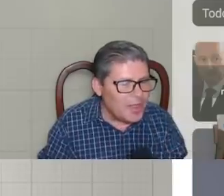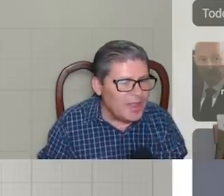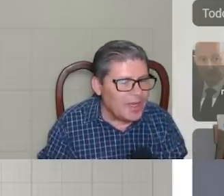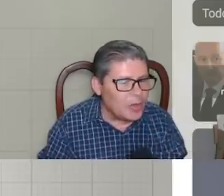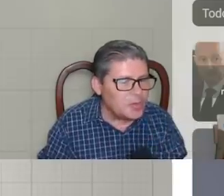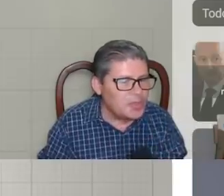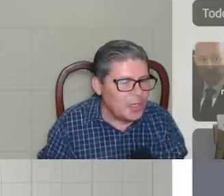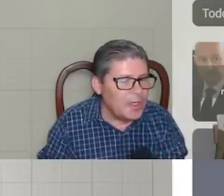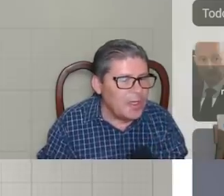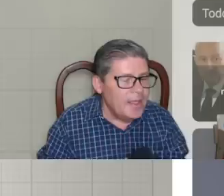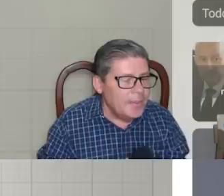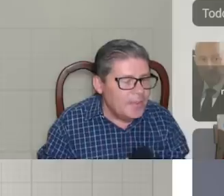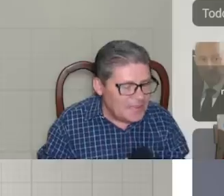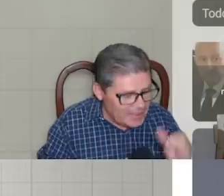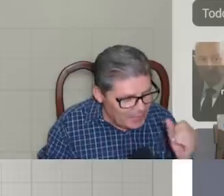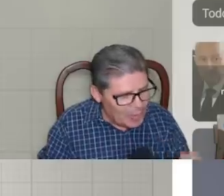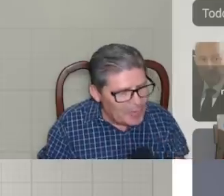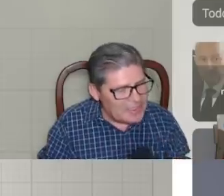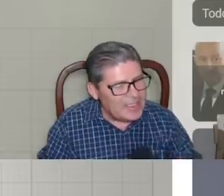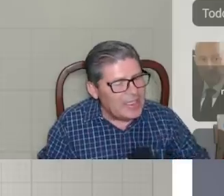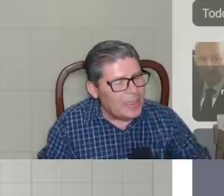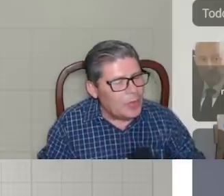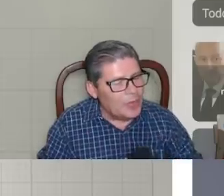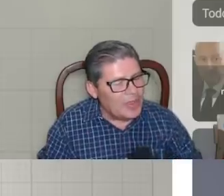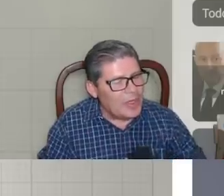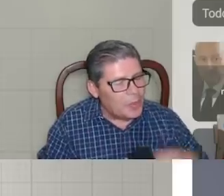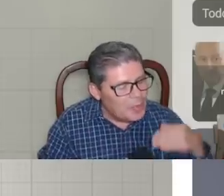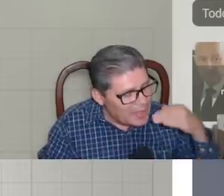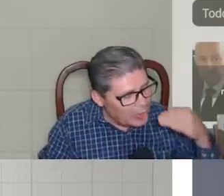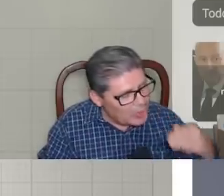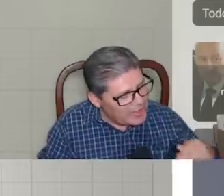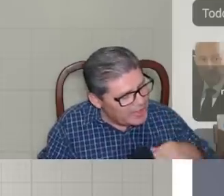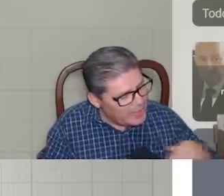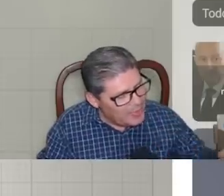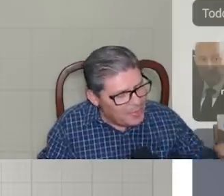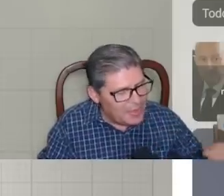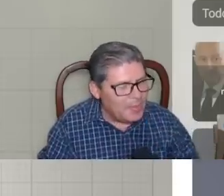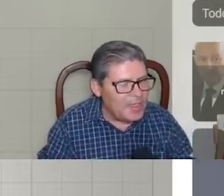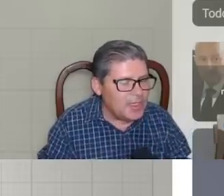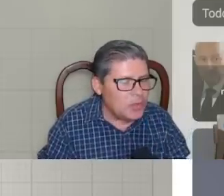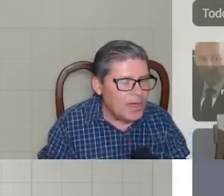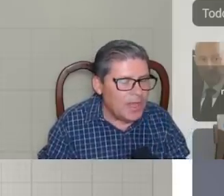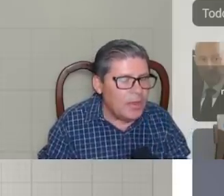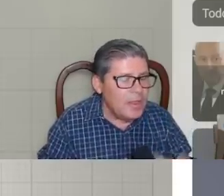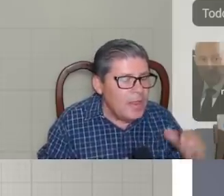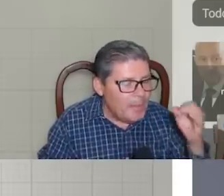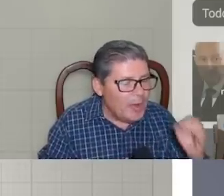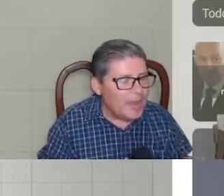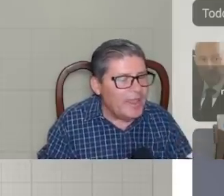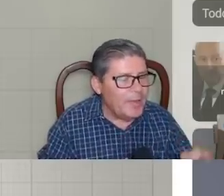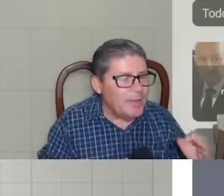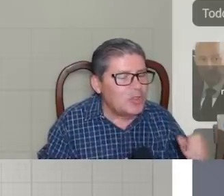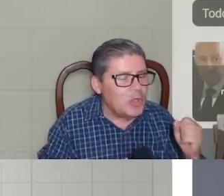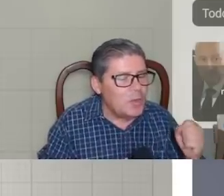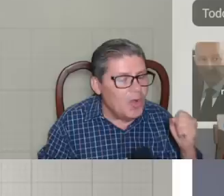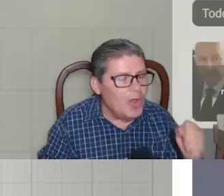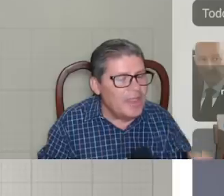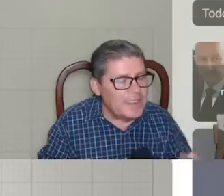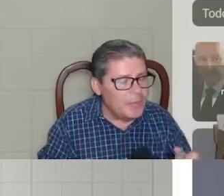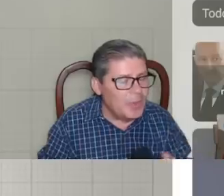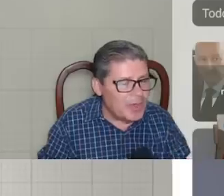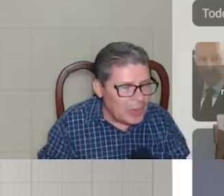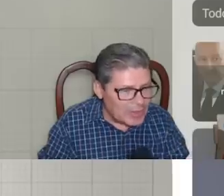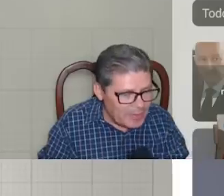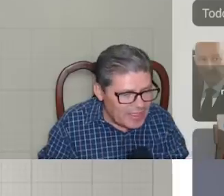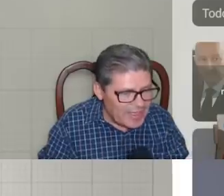la ubre de la corrupción. Sin embargo, el presidente de la República lo tiene ya bien, miren, bien hecho a un lado, pero aquí vemos cómo